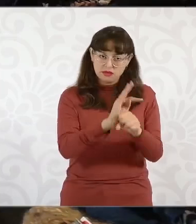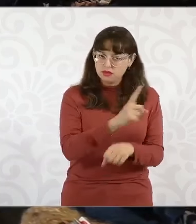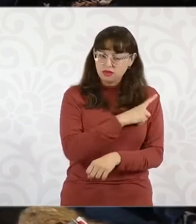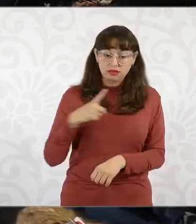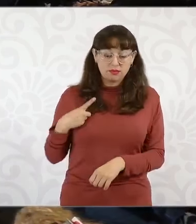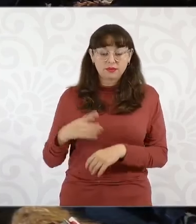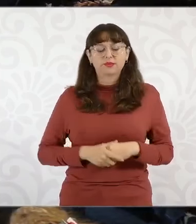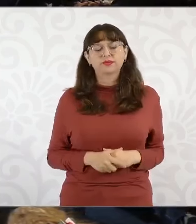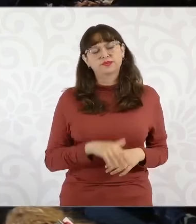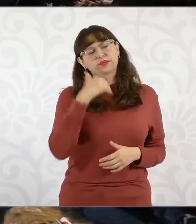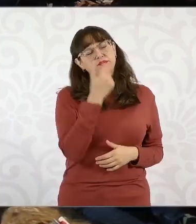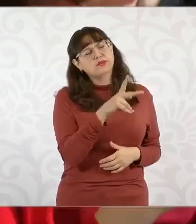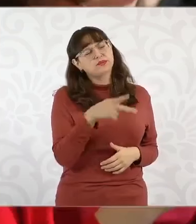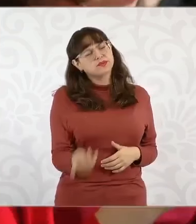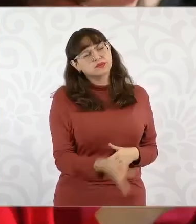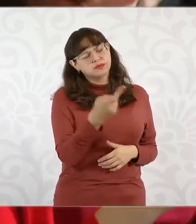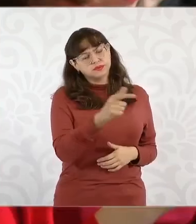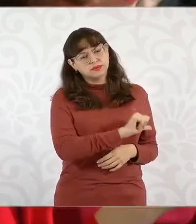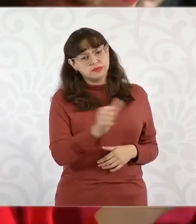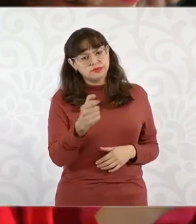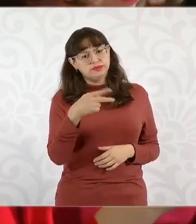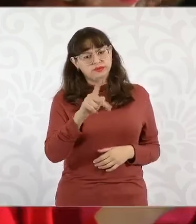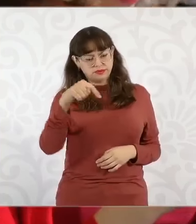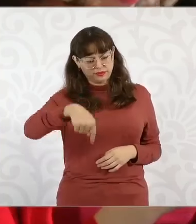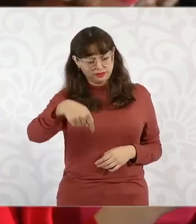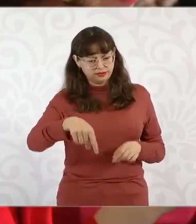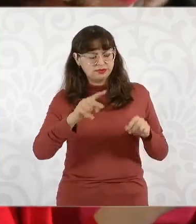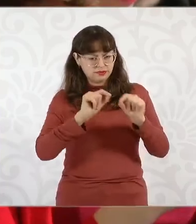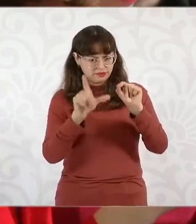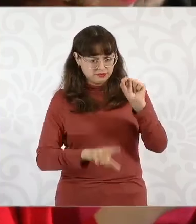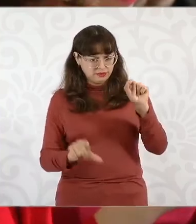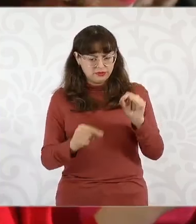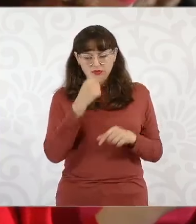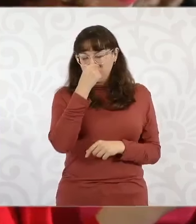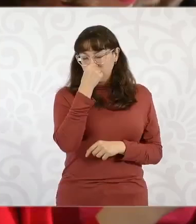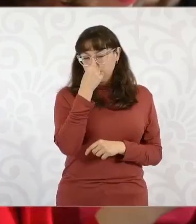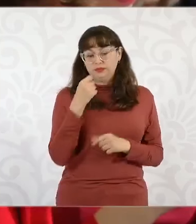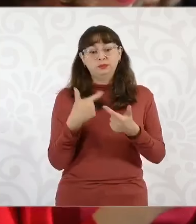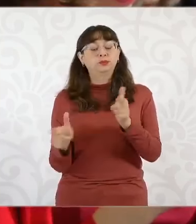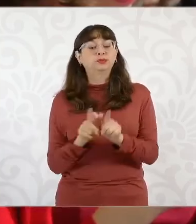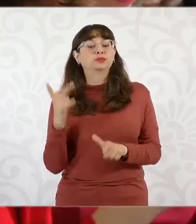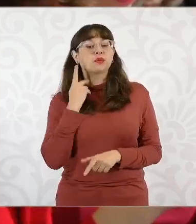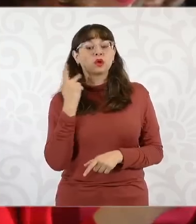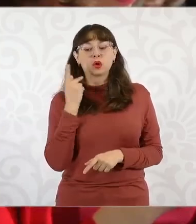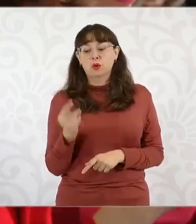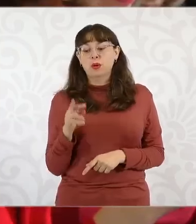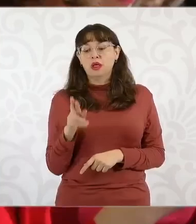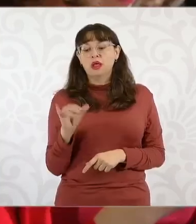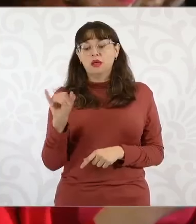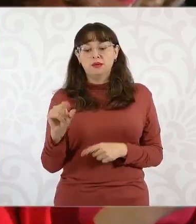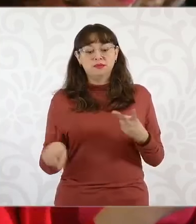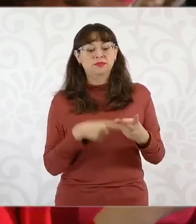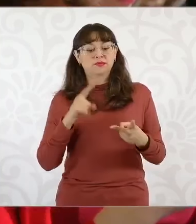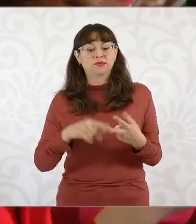sobre otro tema de violencia, pero en el caso mexicano. Tanto el presidente del PRI como su ahora representante